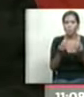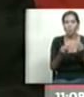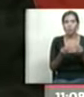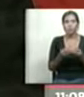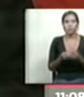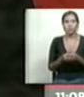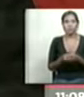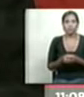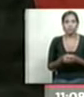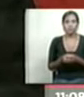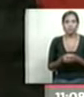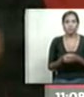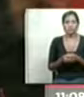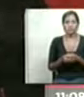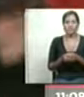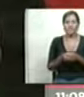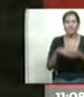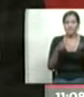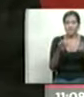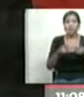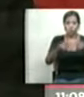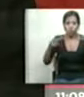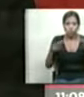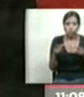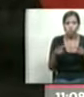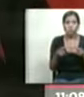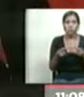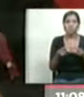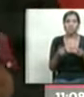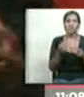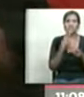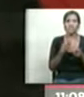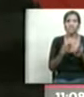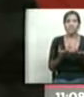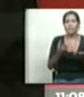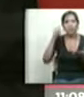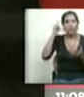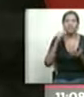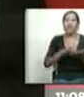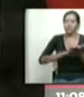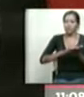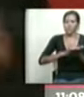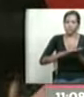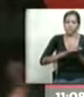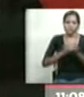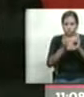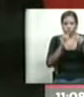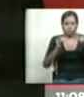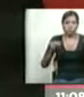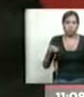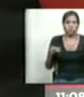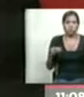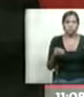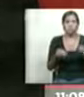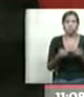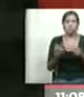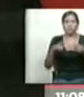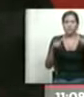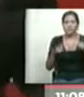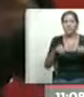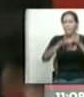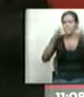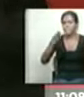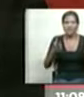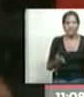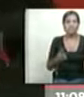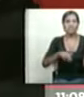el Callejón La Asunción, ¿no? Que tiene un mal nombre que le dicen el de la puñalada. Eso había sido recuperado, algunos comerciantes de la zona, habían mesas, se